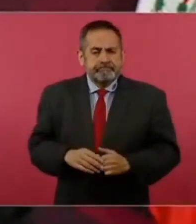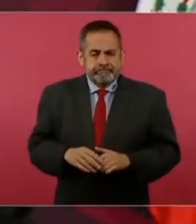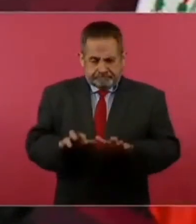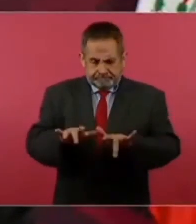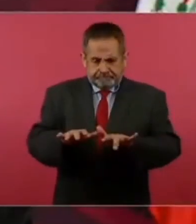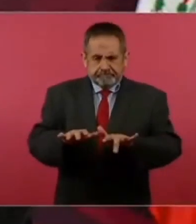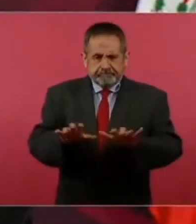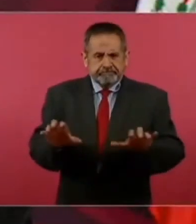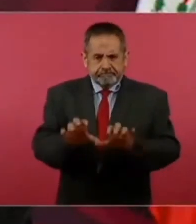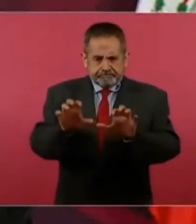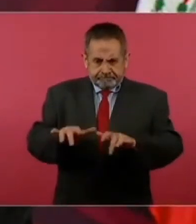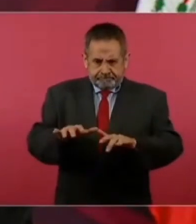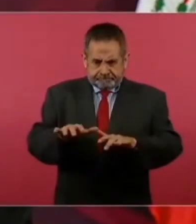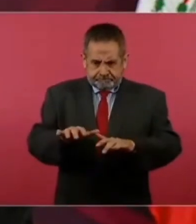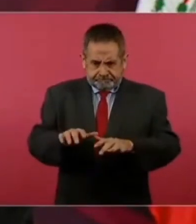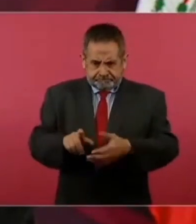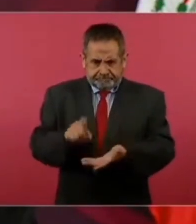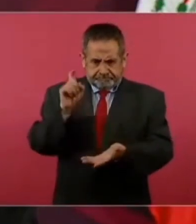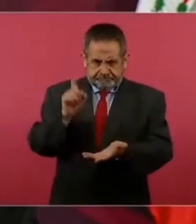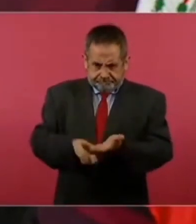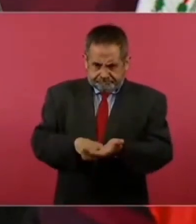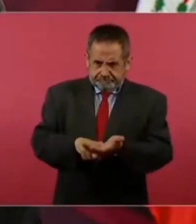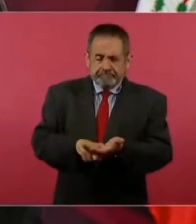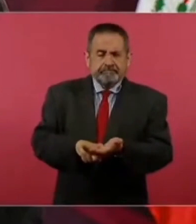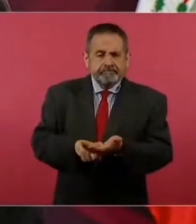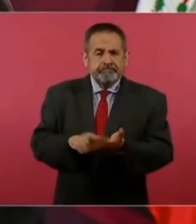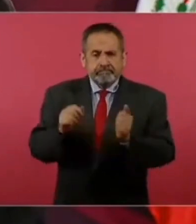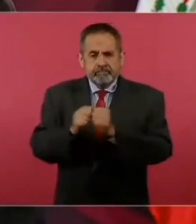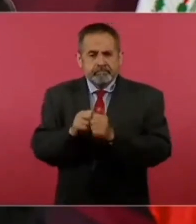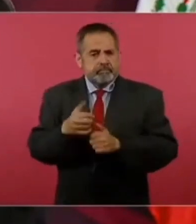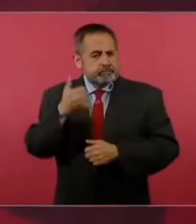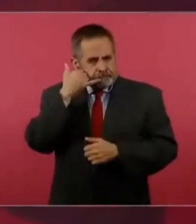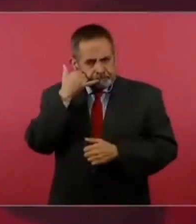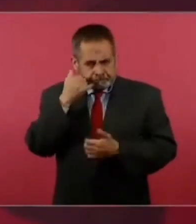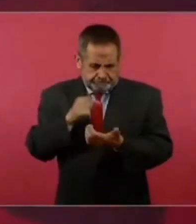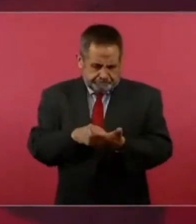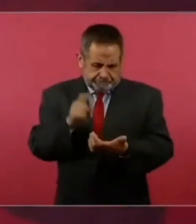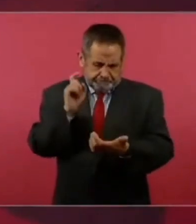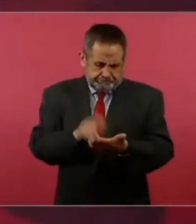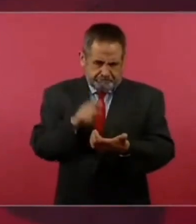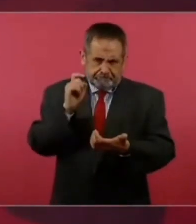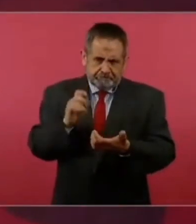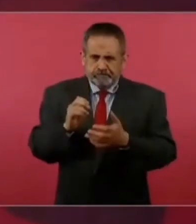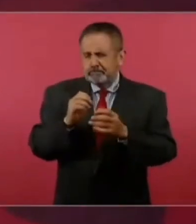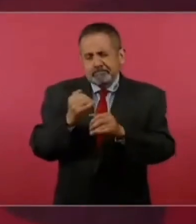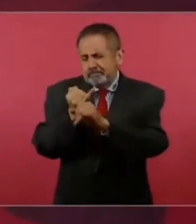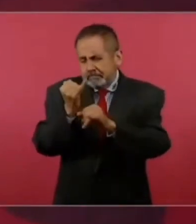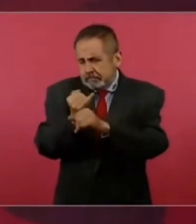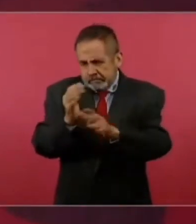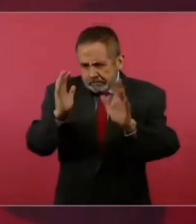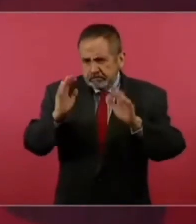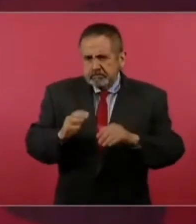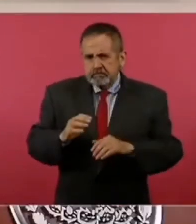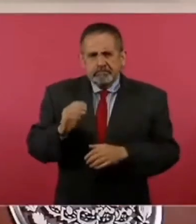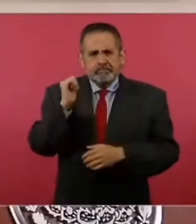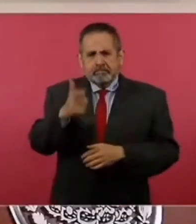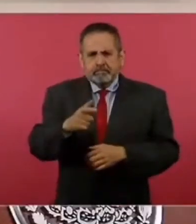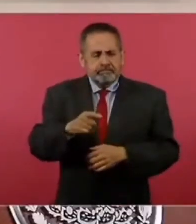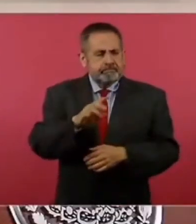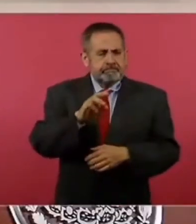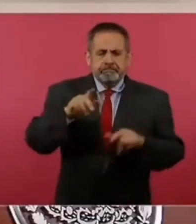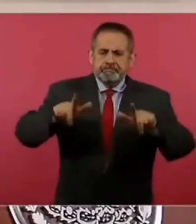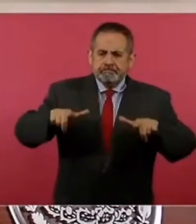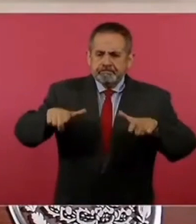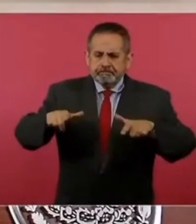electrónica con el teléfono mediante el internet con una